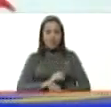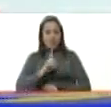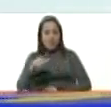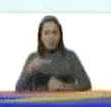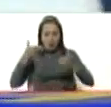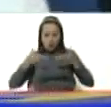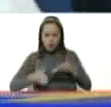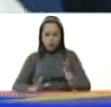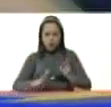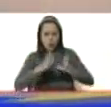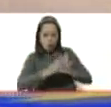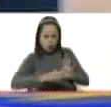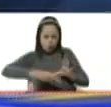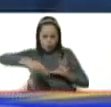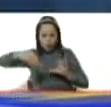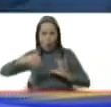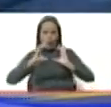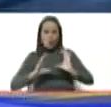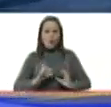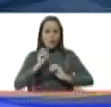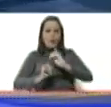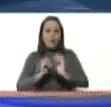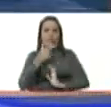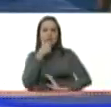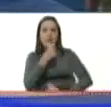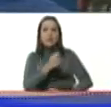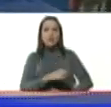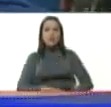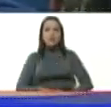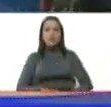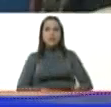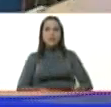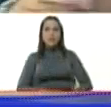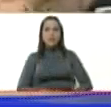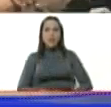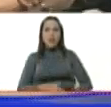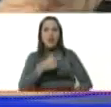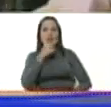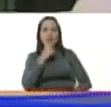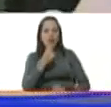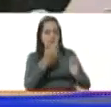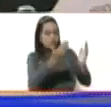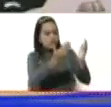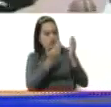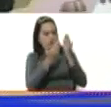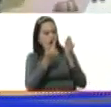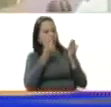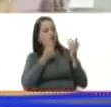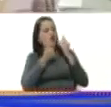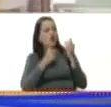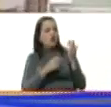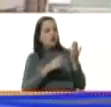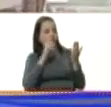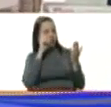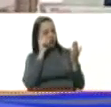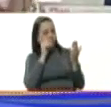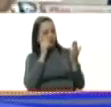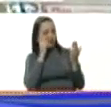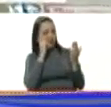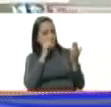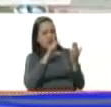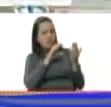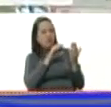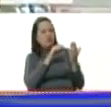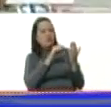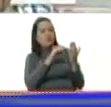sale suavemente. La técnica es muy sencilla. Tú agarras el color. Ajá. Y te vas concentrando. Llega un momento en que cierras el ojo. Y lo ves. Y tienes el